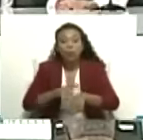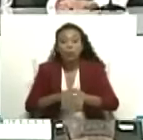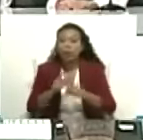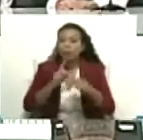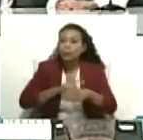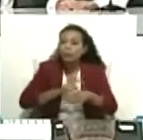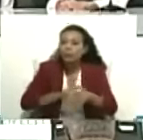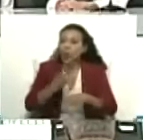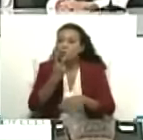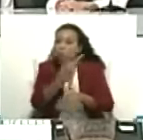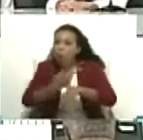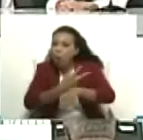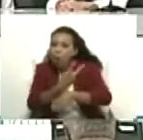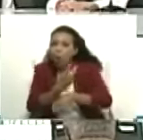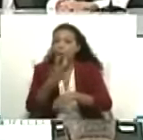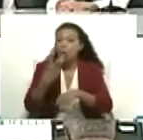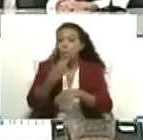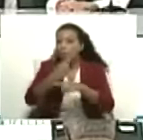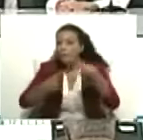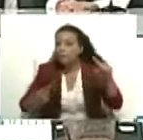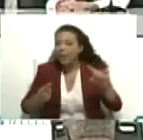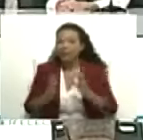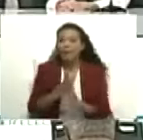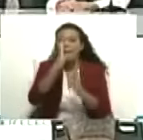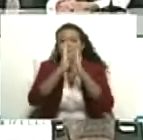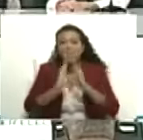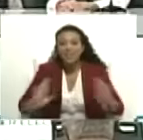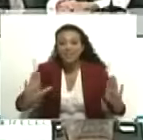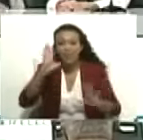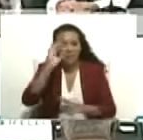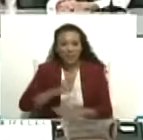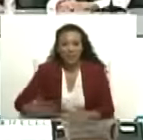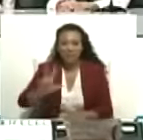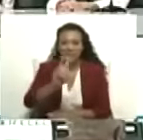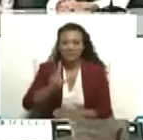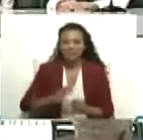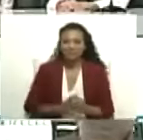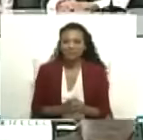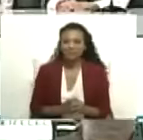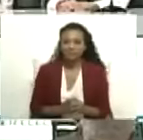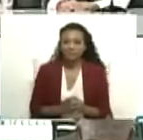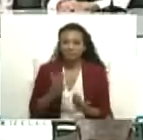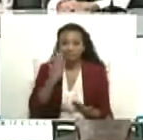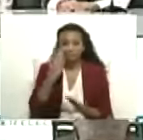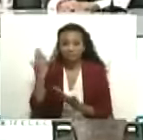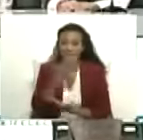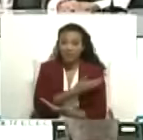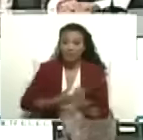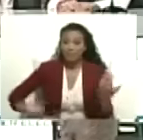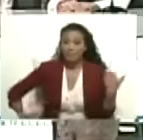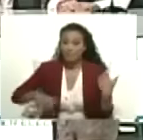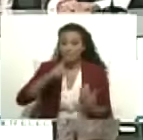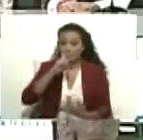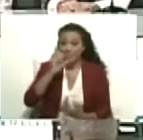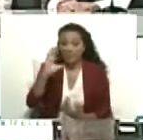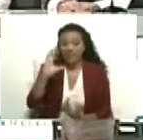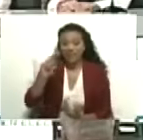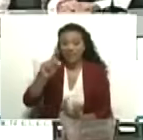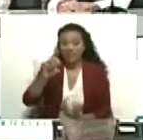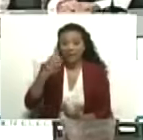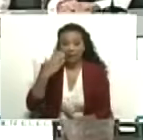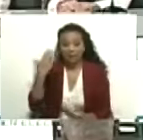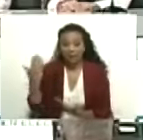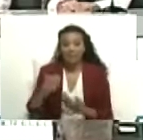dentro de 2 horas o 2 horas y media. Bendiciones para Venezuela. Bien, acabamos de escuchar las palabras del presidente del Poder Electoral,